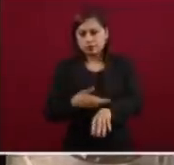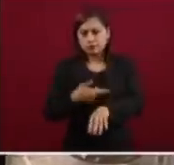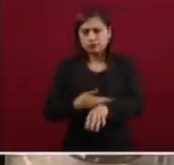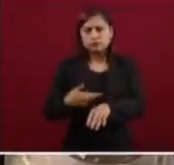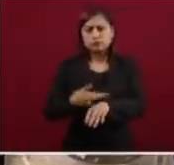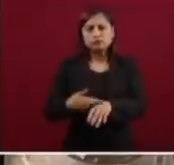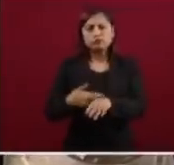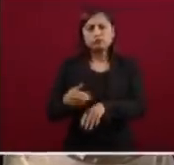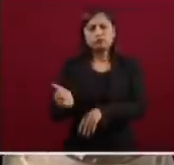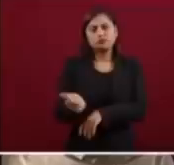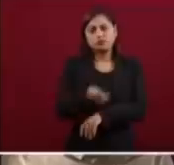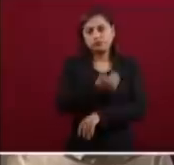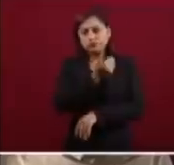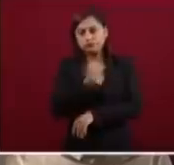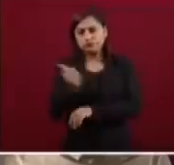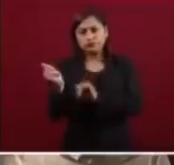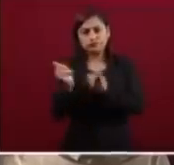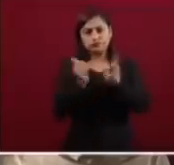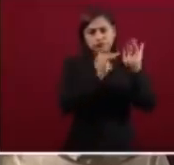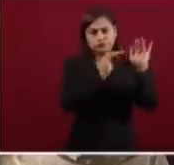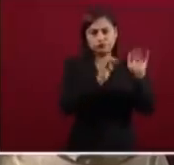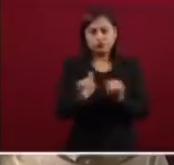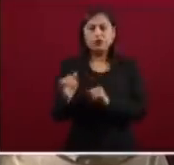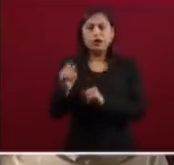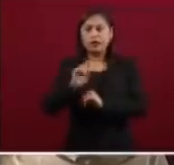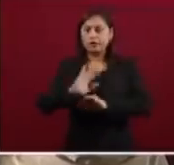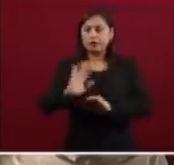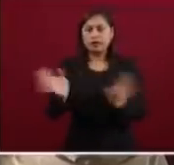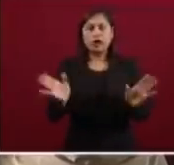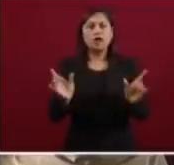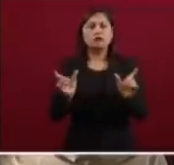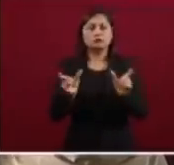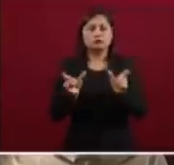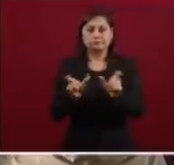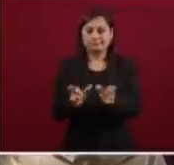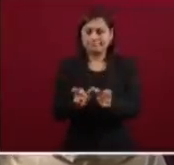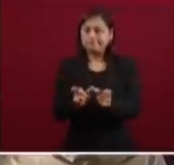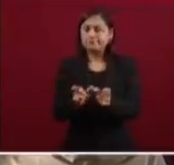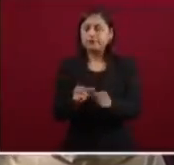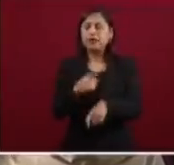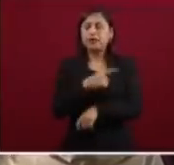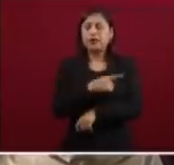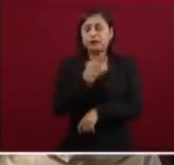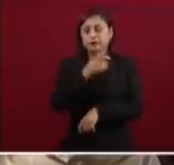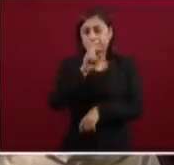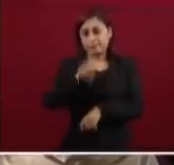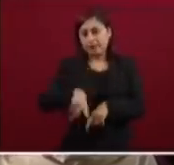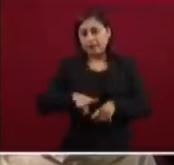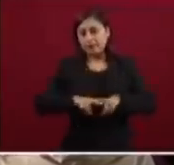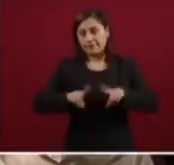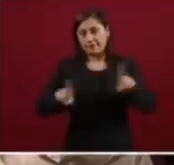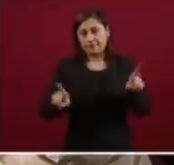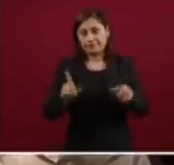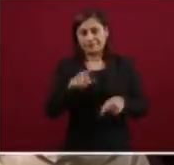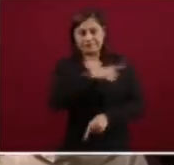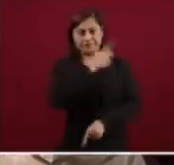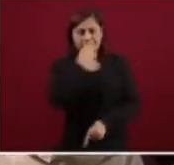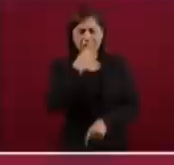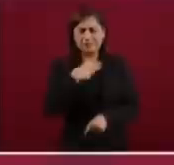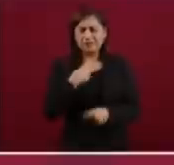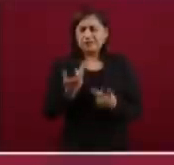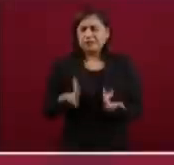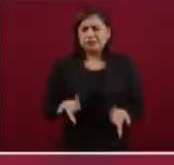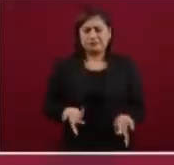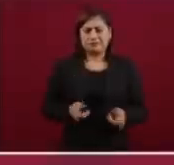tránsito por nuestro país de migrantes es distinto completamente pero eso le digo que tengo otra información tengo